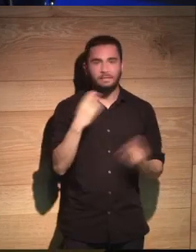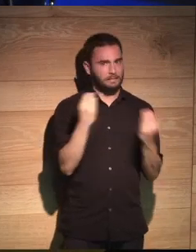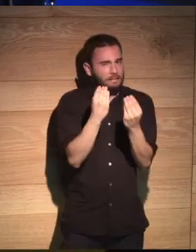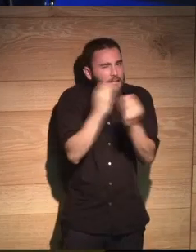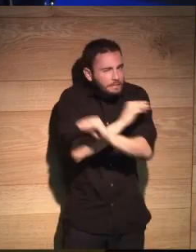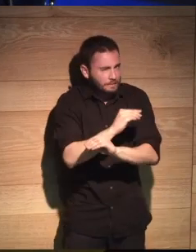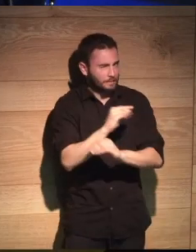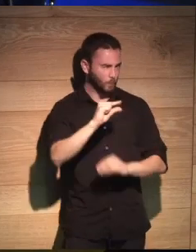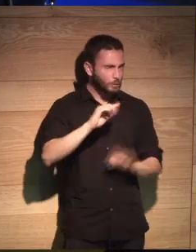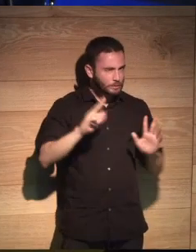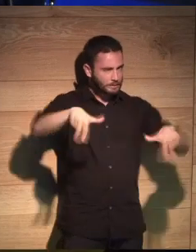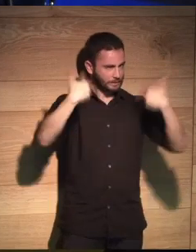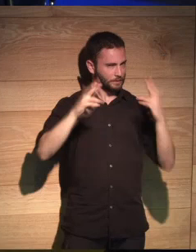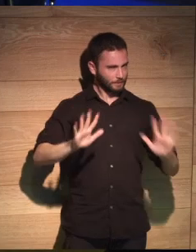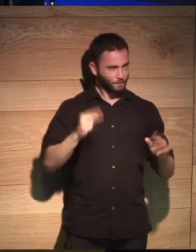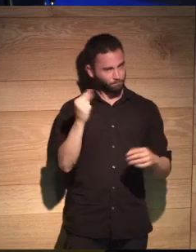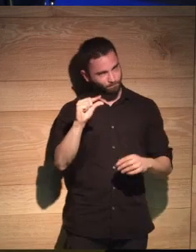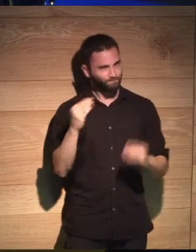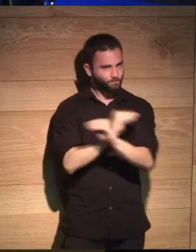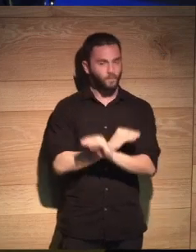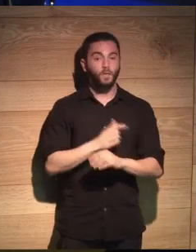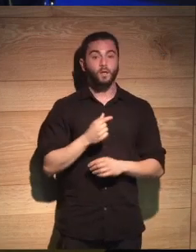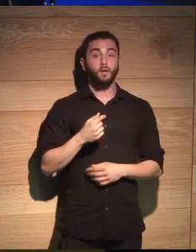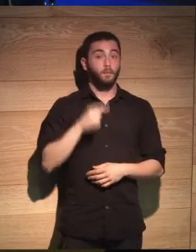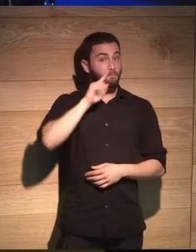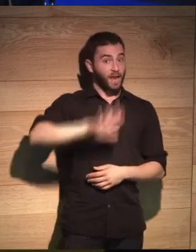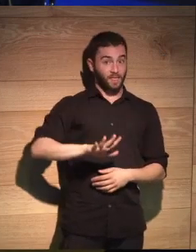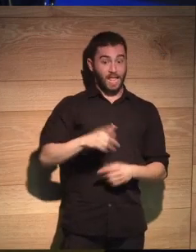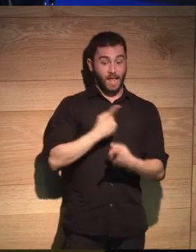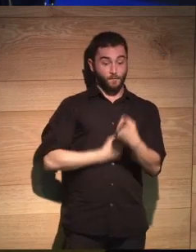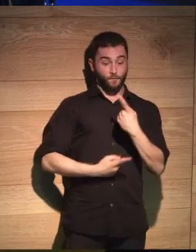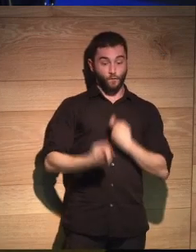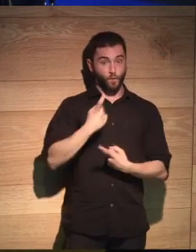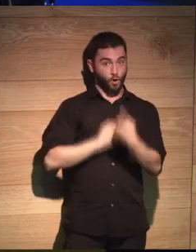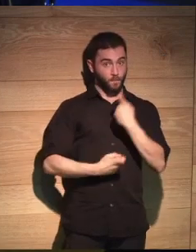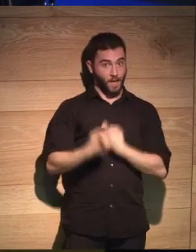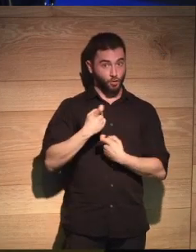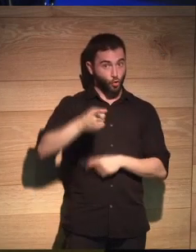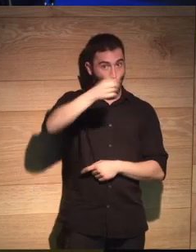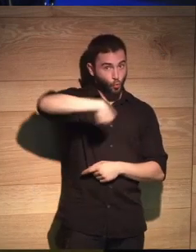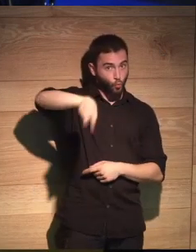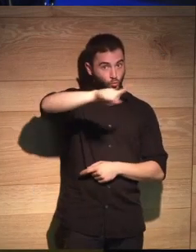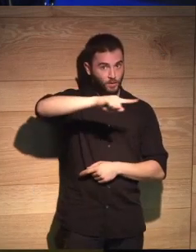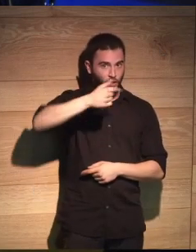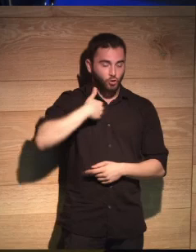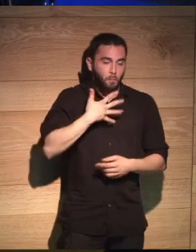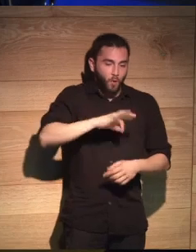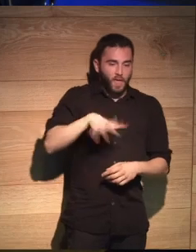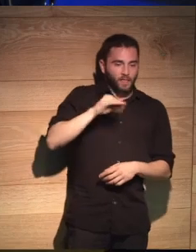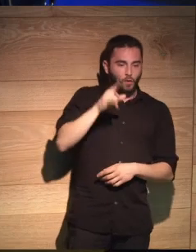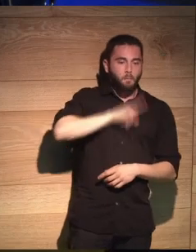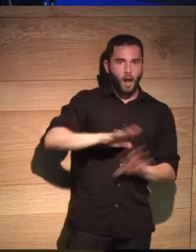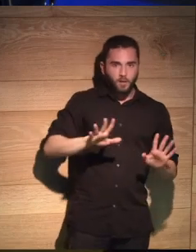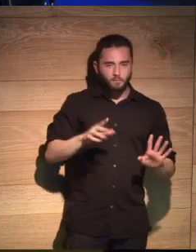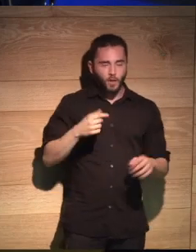discrepancia, por decirlo así, si me permiten. Me ha parecido recibir la información de que veían ustedes, a lo mejor lo he interpretado yo mal, pero en fin,